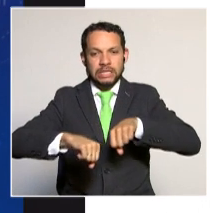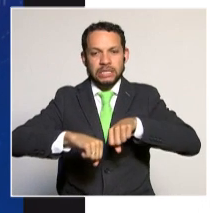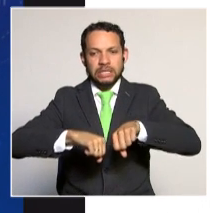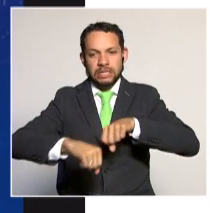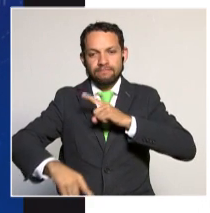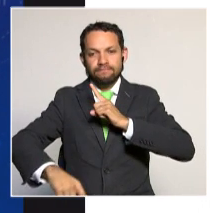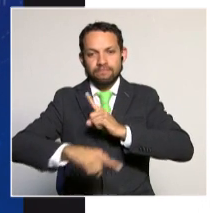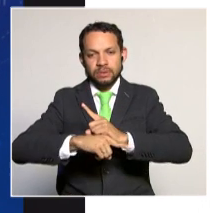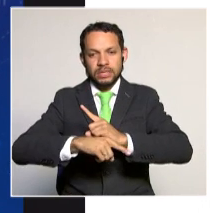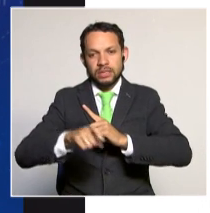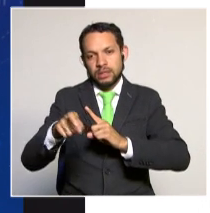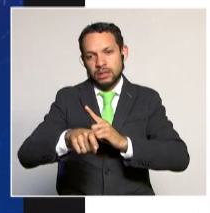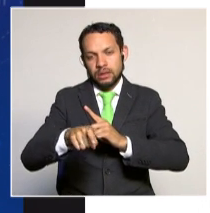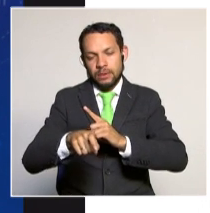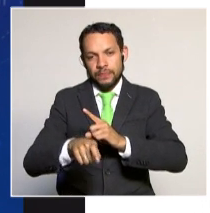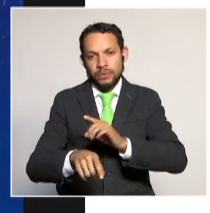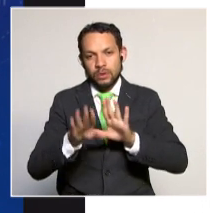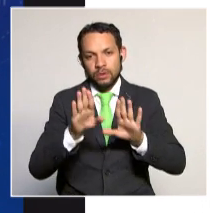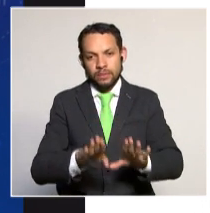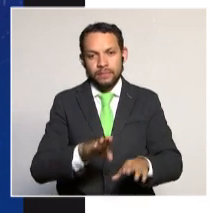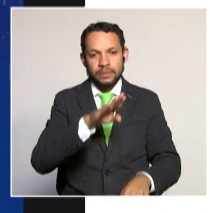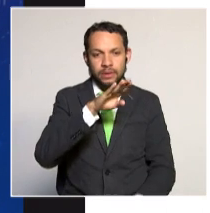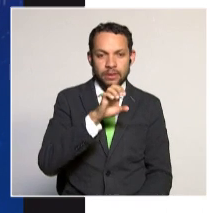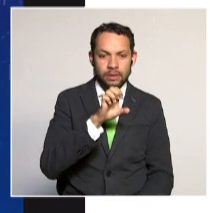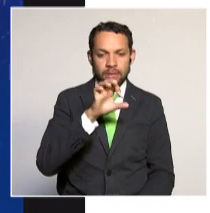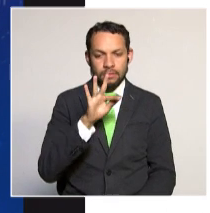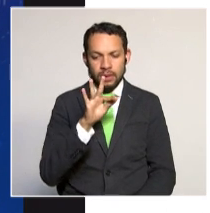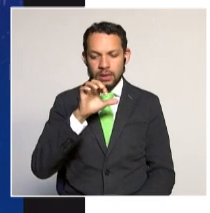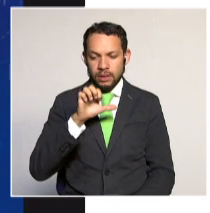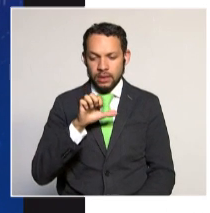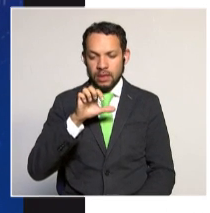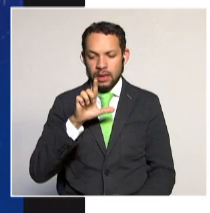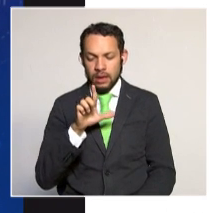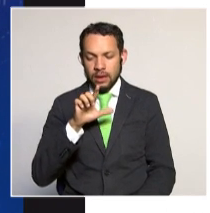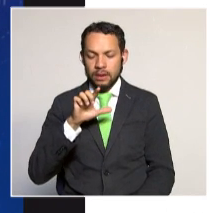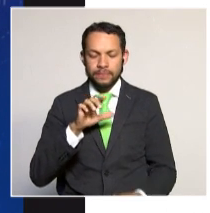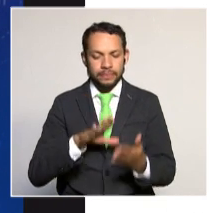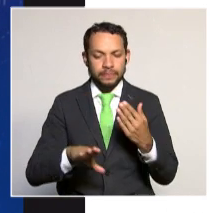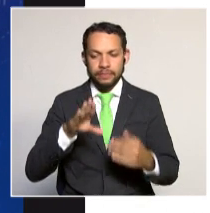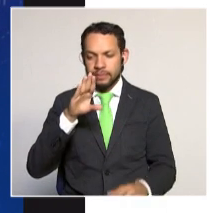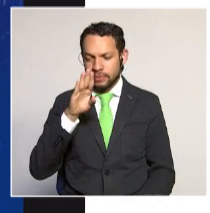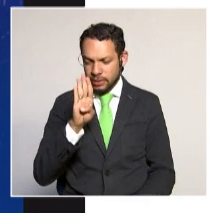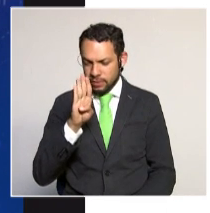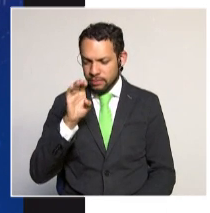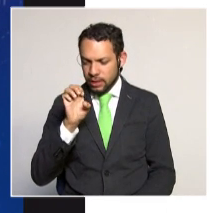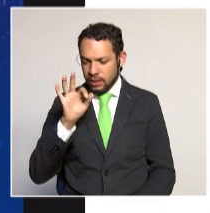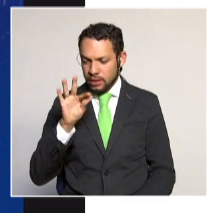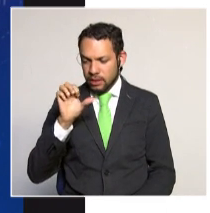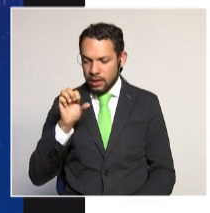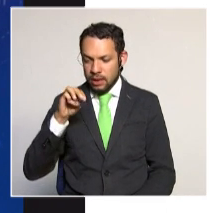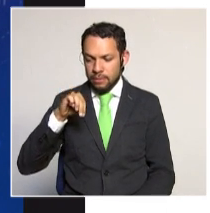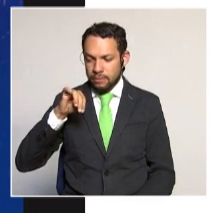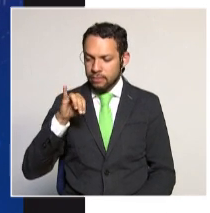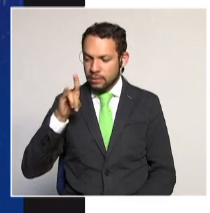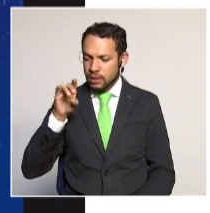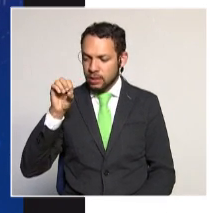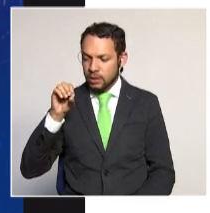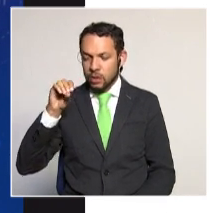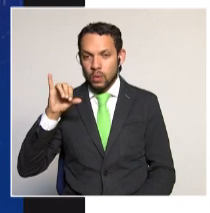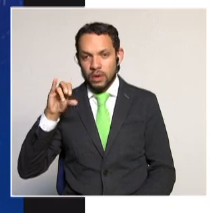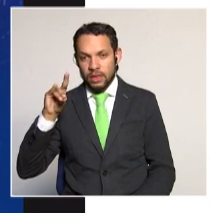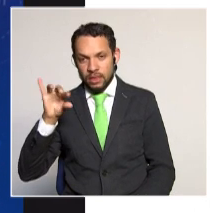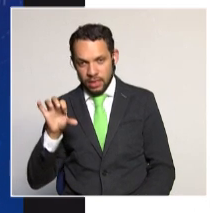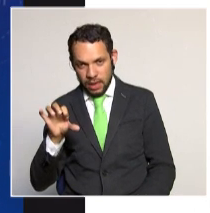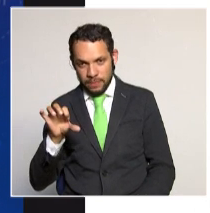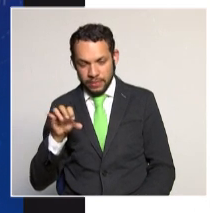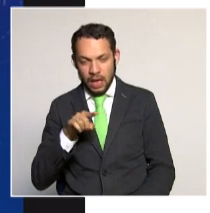neuronas. Una sustancia se llama beta-amiloide, pero en la enfermedad de Alzheimer, de alguna manera, el beta-amiloide abunda y